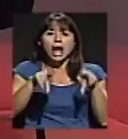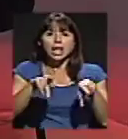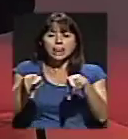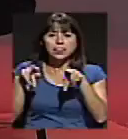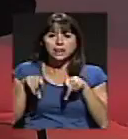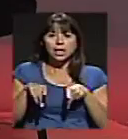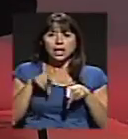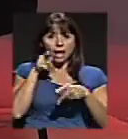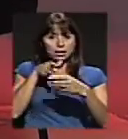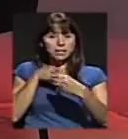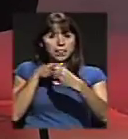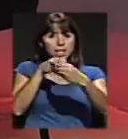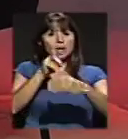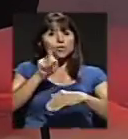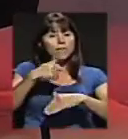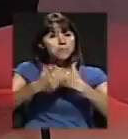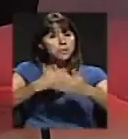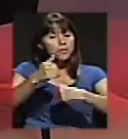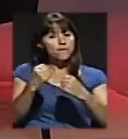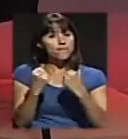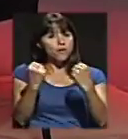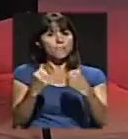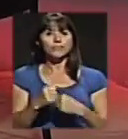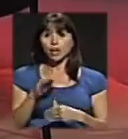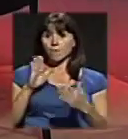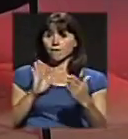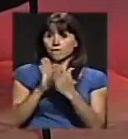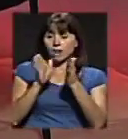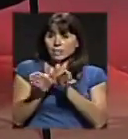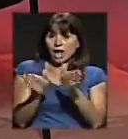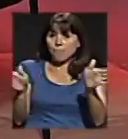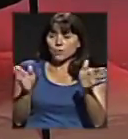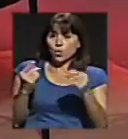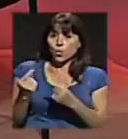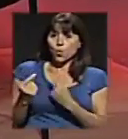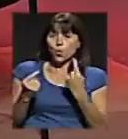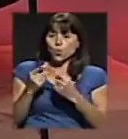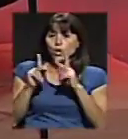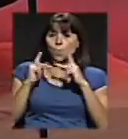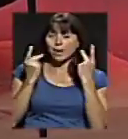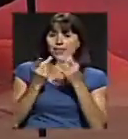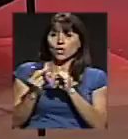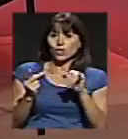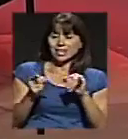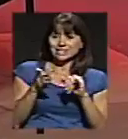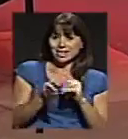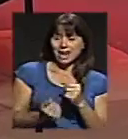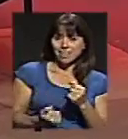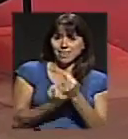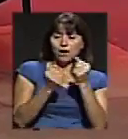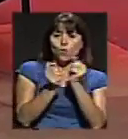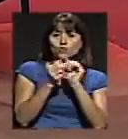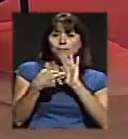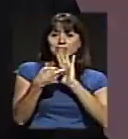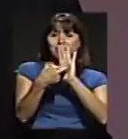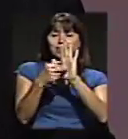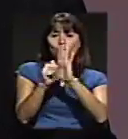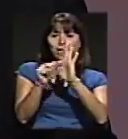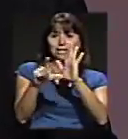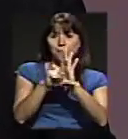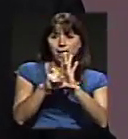que irse consolidando. El Frente Amplio es el único partido de izquierda con representación en la Asamblea